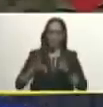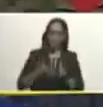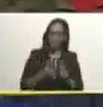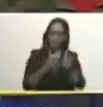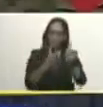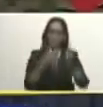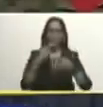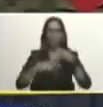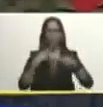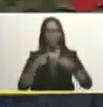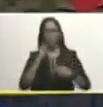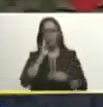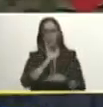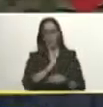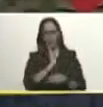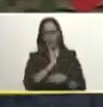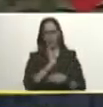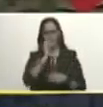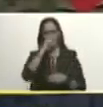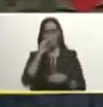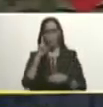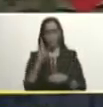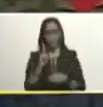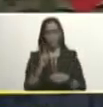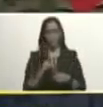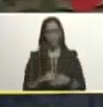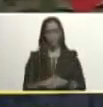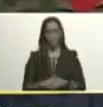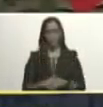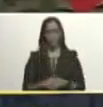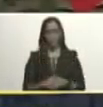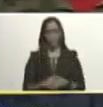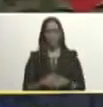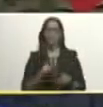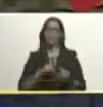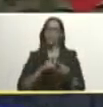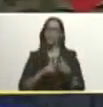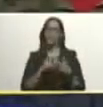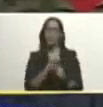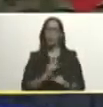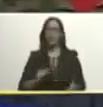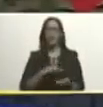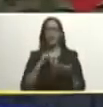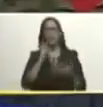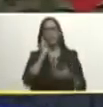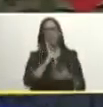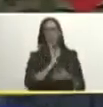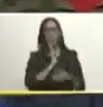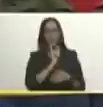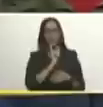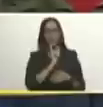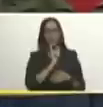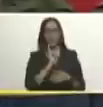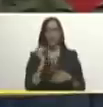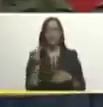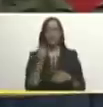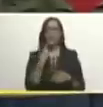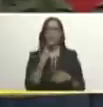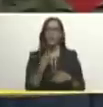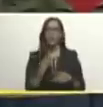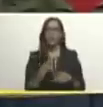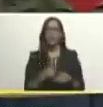Revolución Bolivariana del siglo XXI. Así que la Guardia Nacional Bolivariana, como decía la